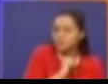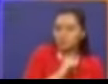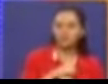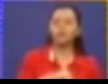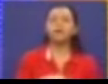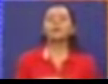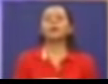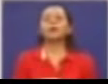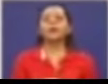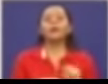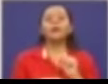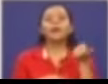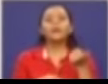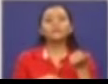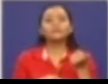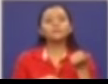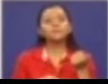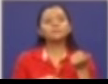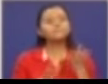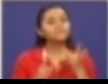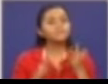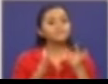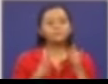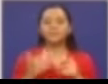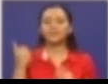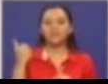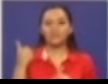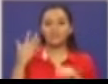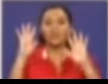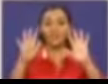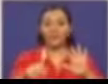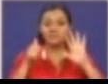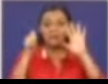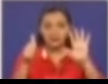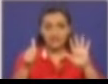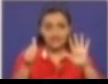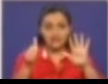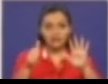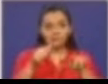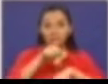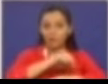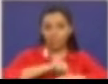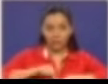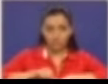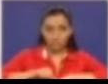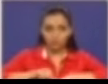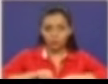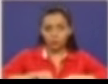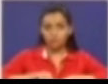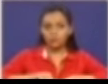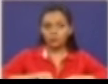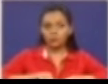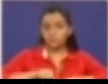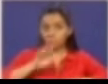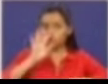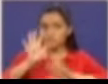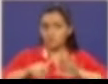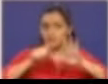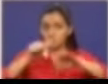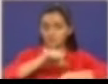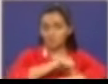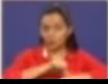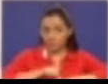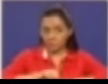Áreas, 16 quirófanos, 4 unidades de trabajo de parto y recuperación. Pero aquí hay que trabajar muy fuerte, Karina,